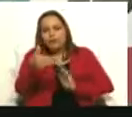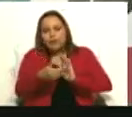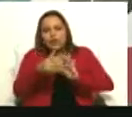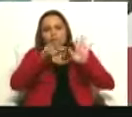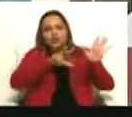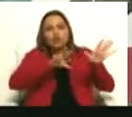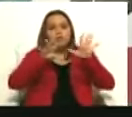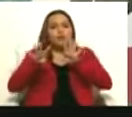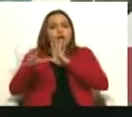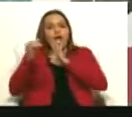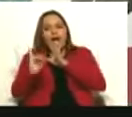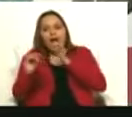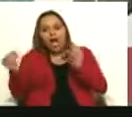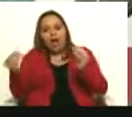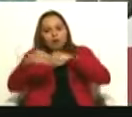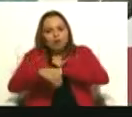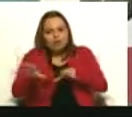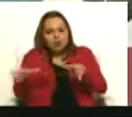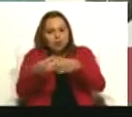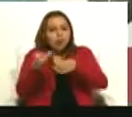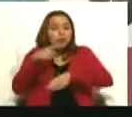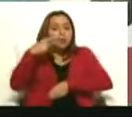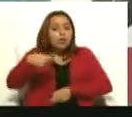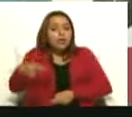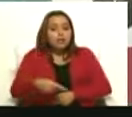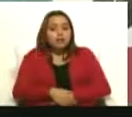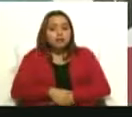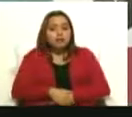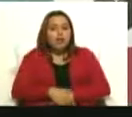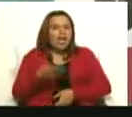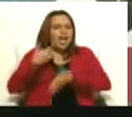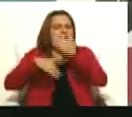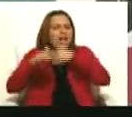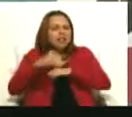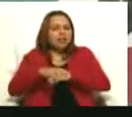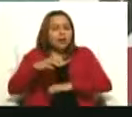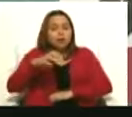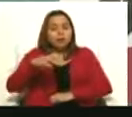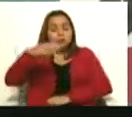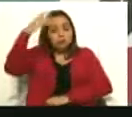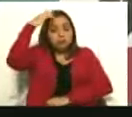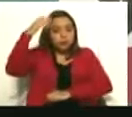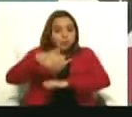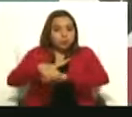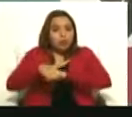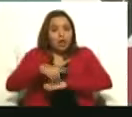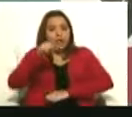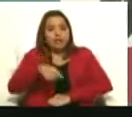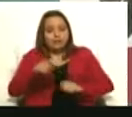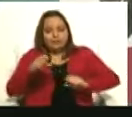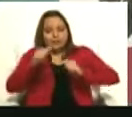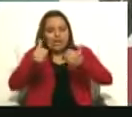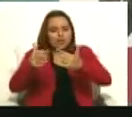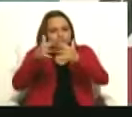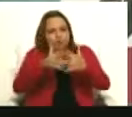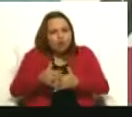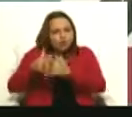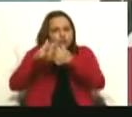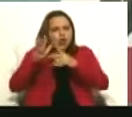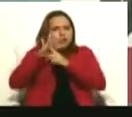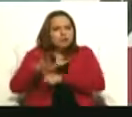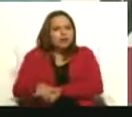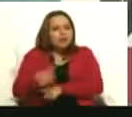una componenda política entre el viejo imperio británico y el imperio estadounidense naciente. ¿Para qué?